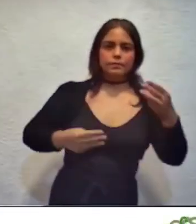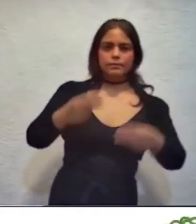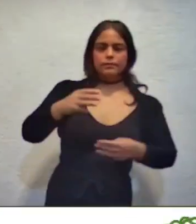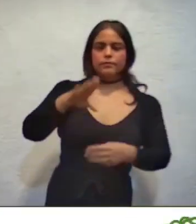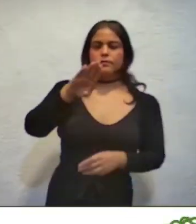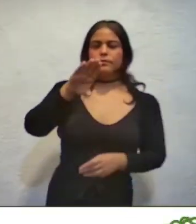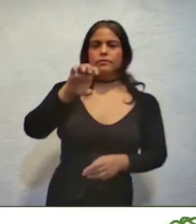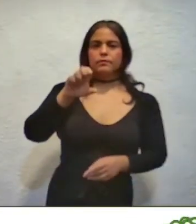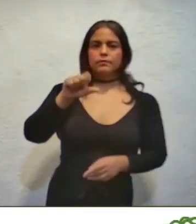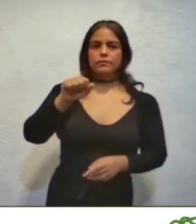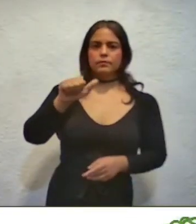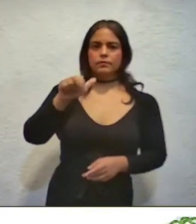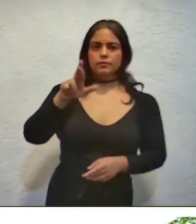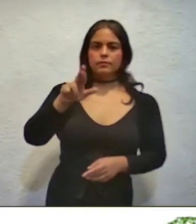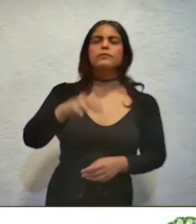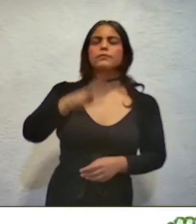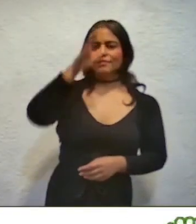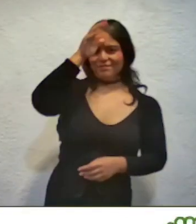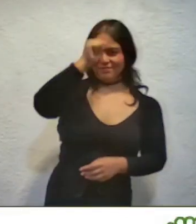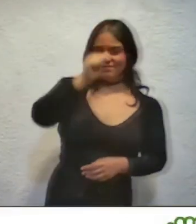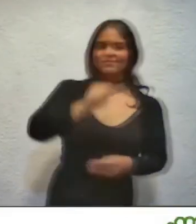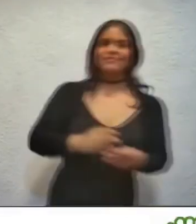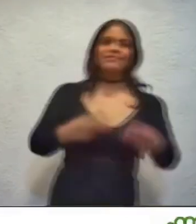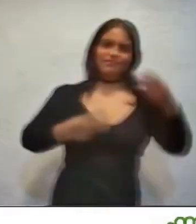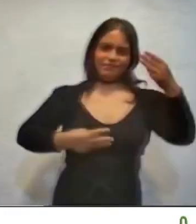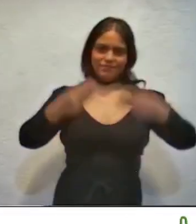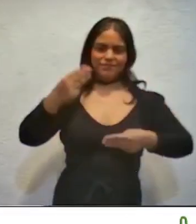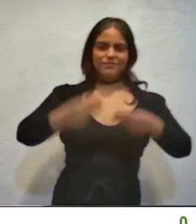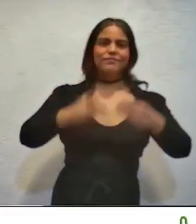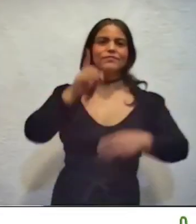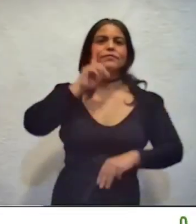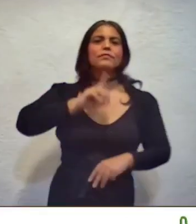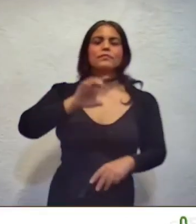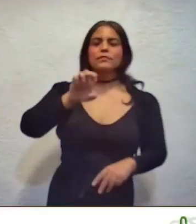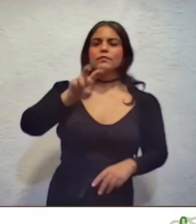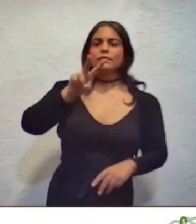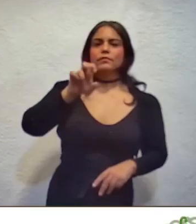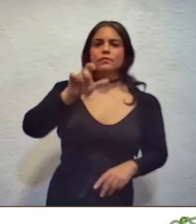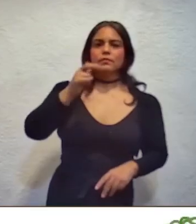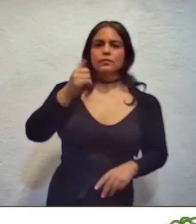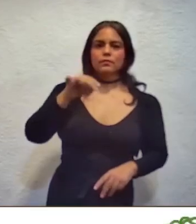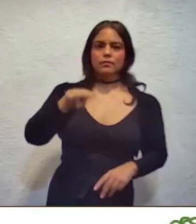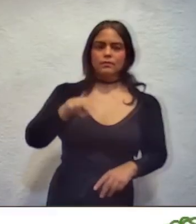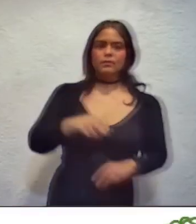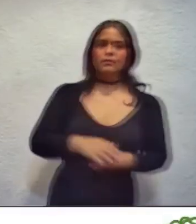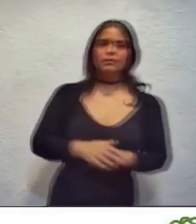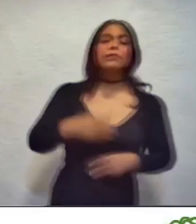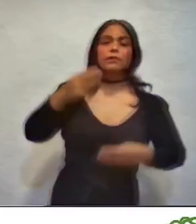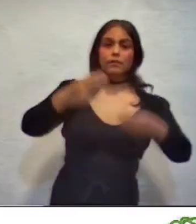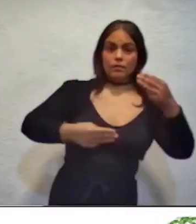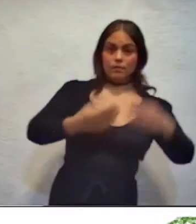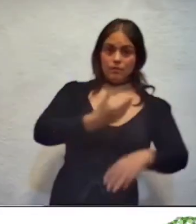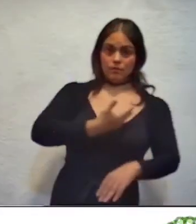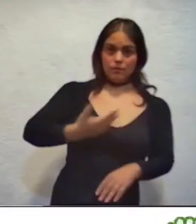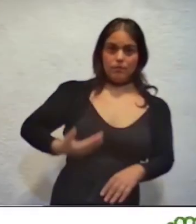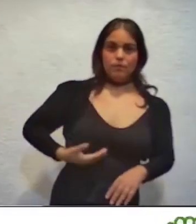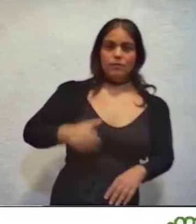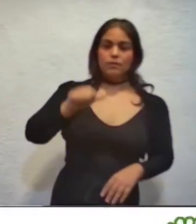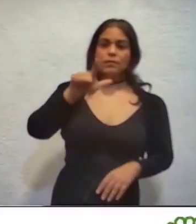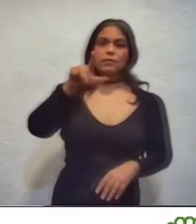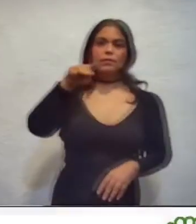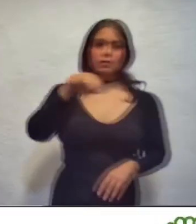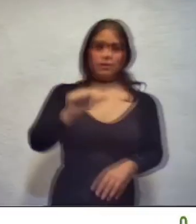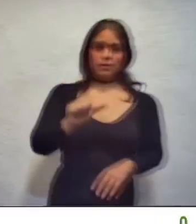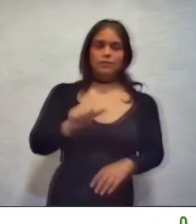Magistrado César Salgado Alpizar. A favor. Magistrada Evelyn Rodríguez Chinol. A favor. Magistrada presidenta Almadelia